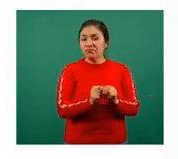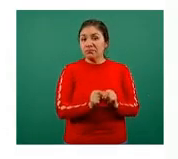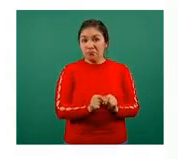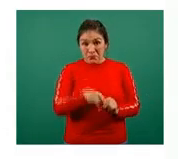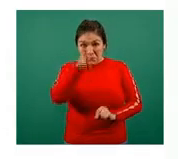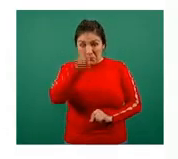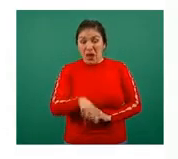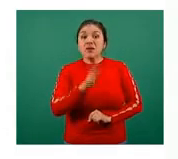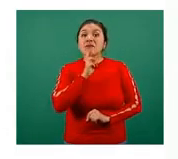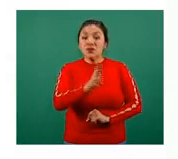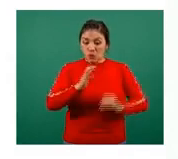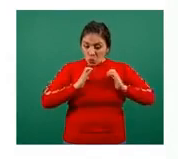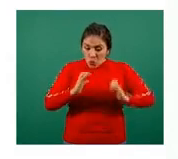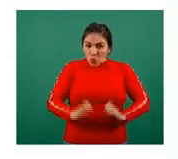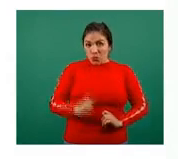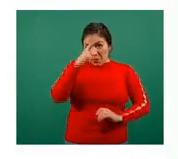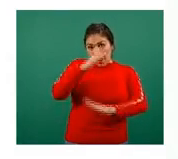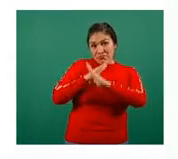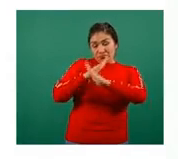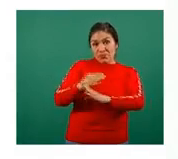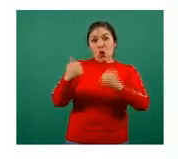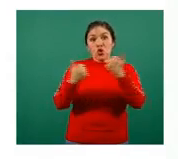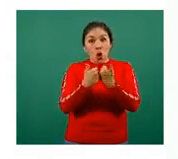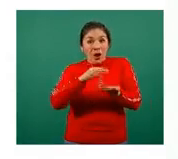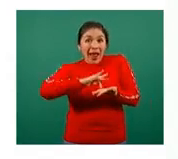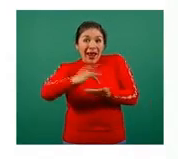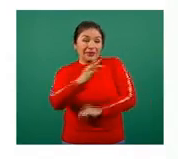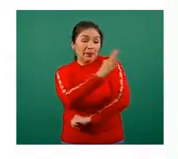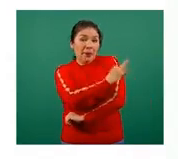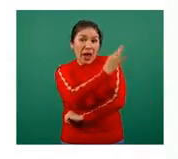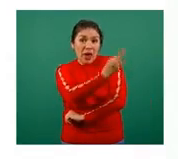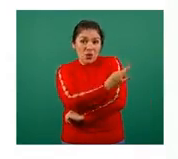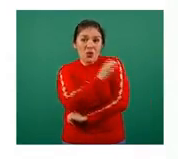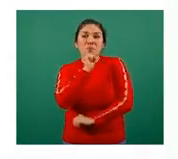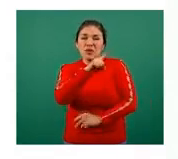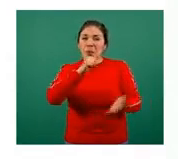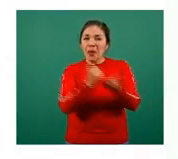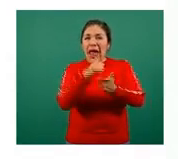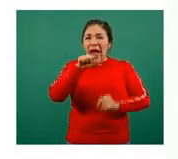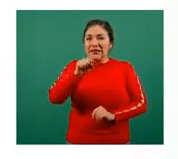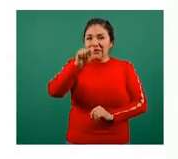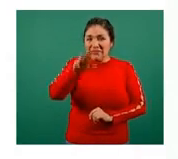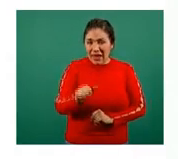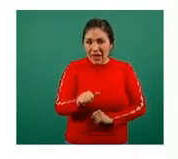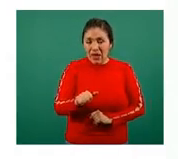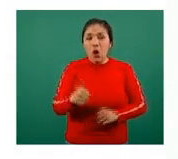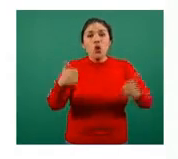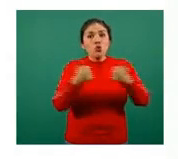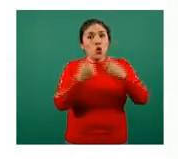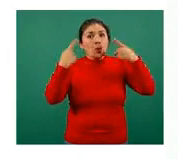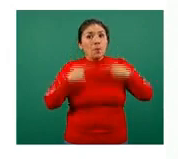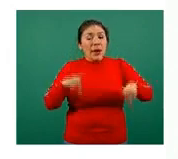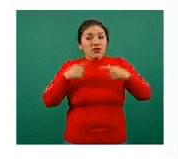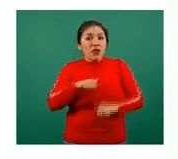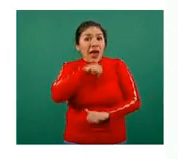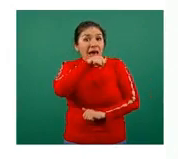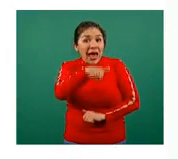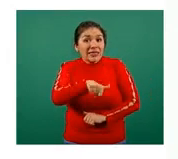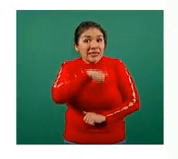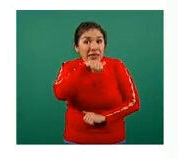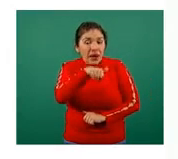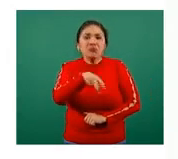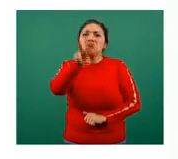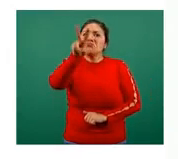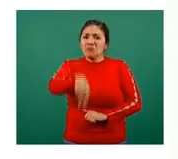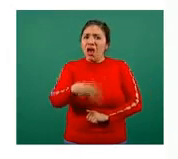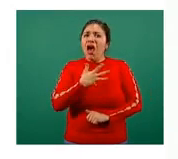respuesta inmune inducida por la vacuna AstraZeneca en personas mayores está muy